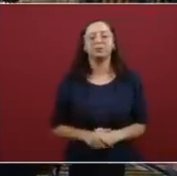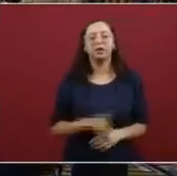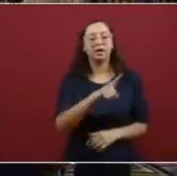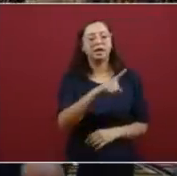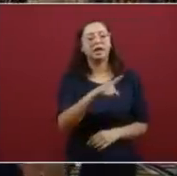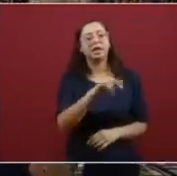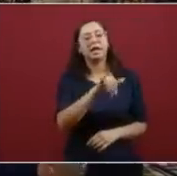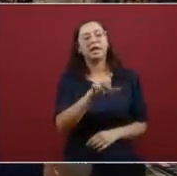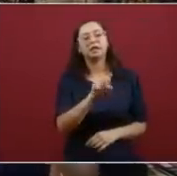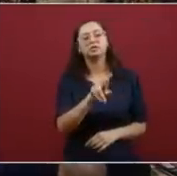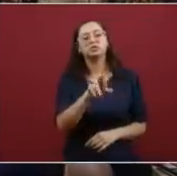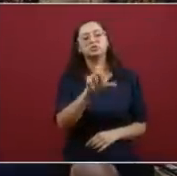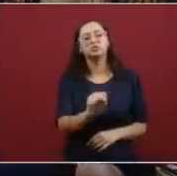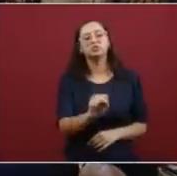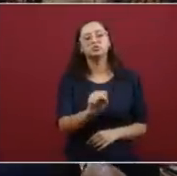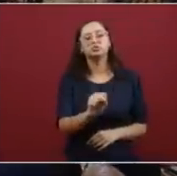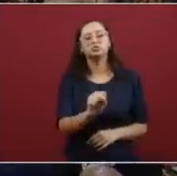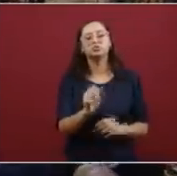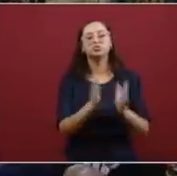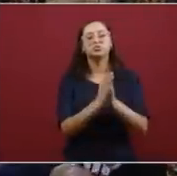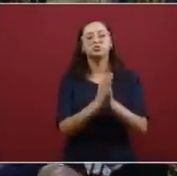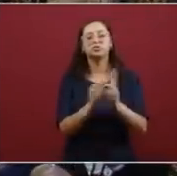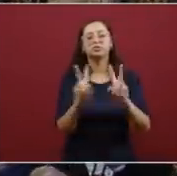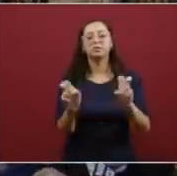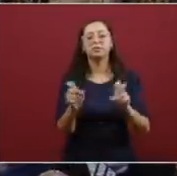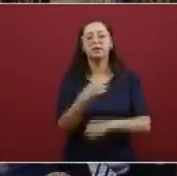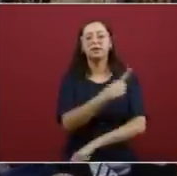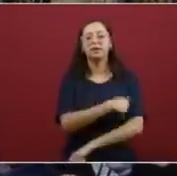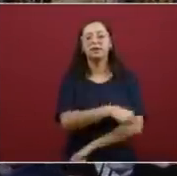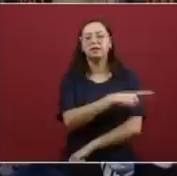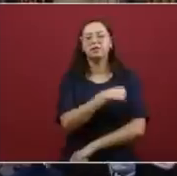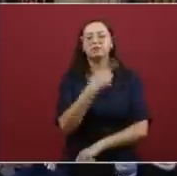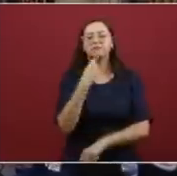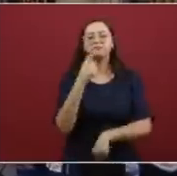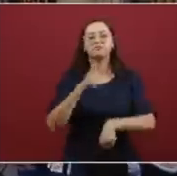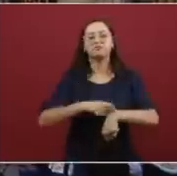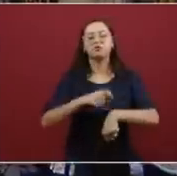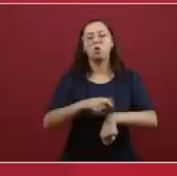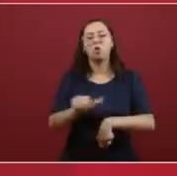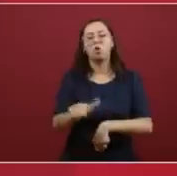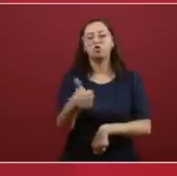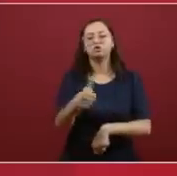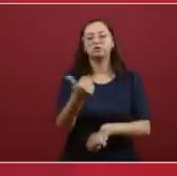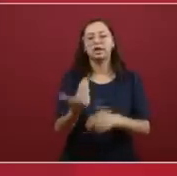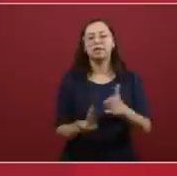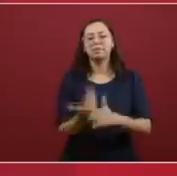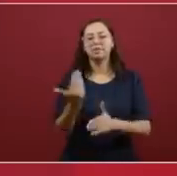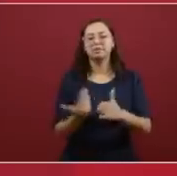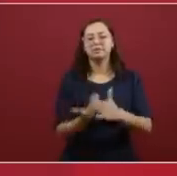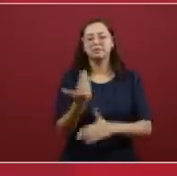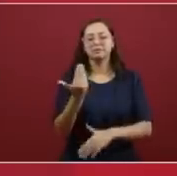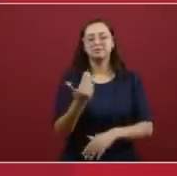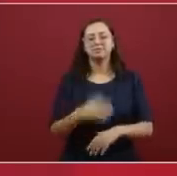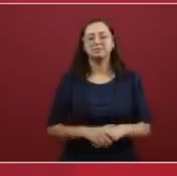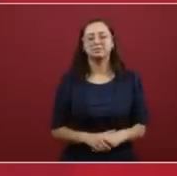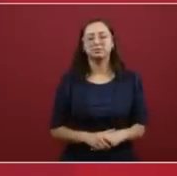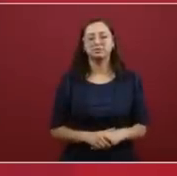Jesús, lo de la Cruz Roja es a las 11 de la